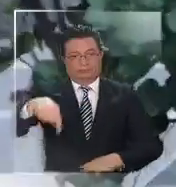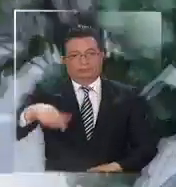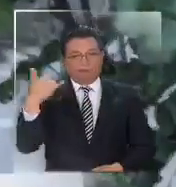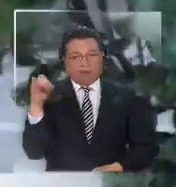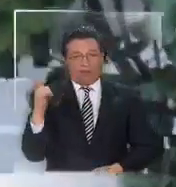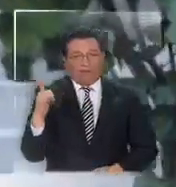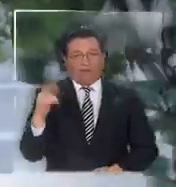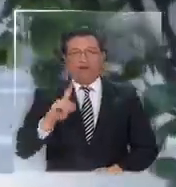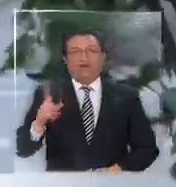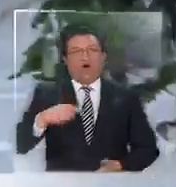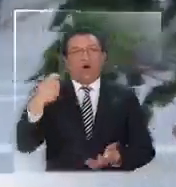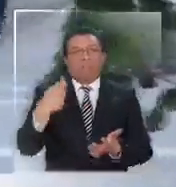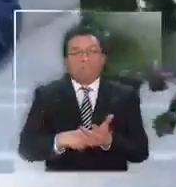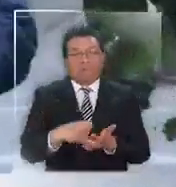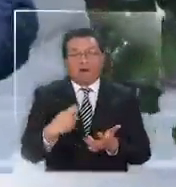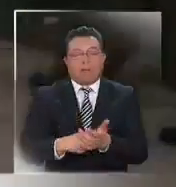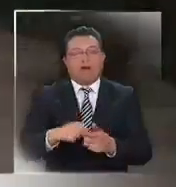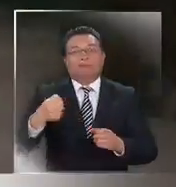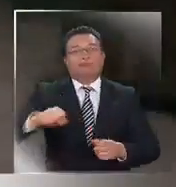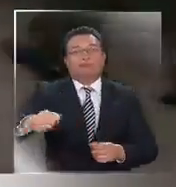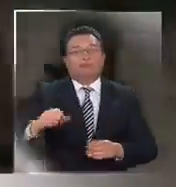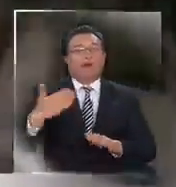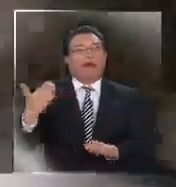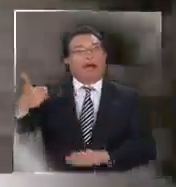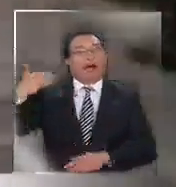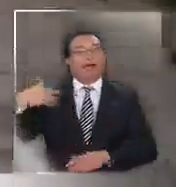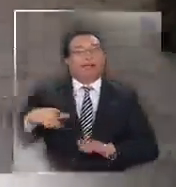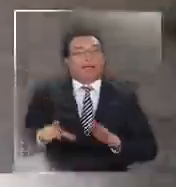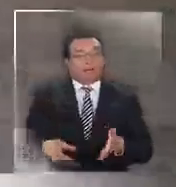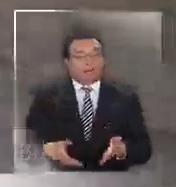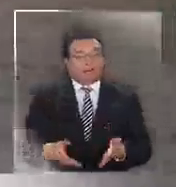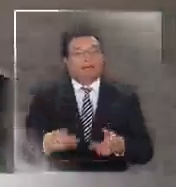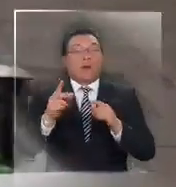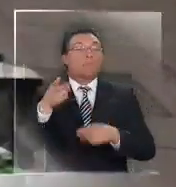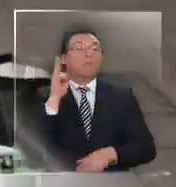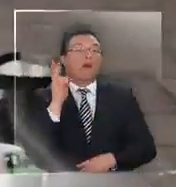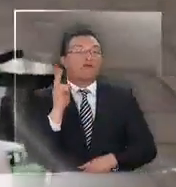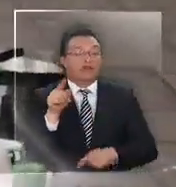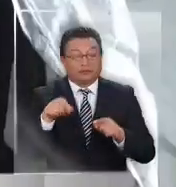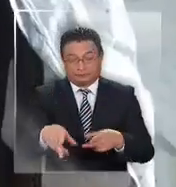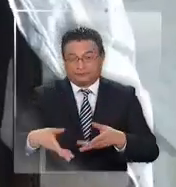comuna por el no pago de infracciones previas a la ley de tránsito, la que prohíbe el